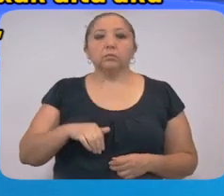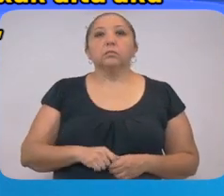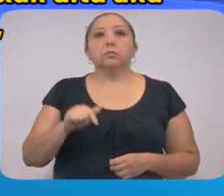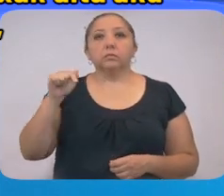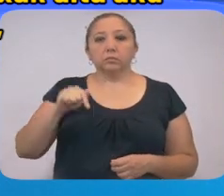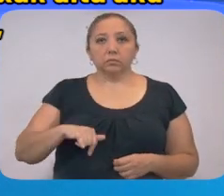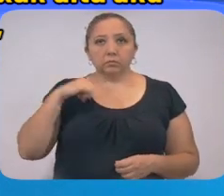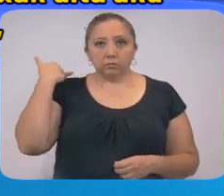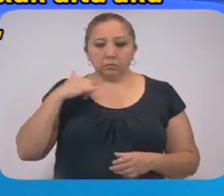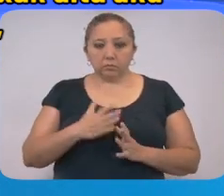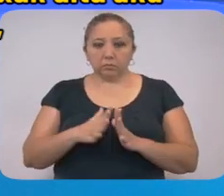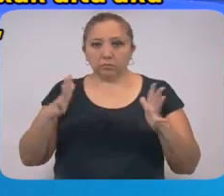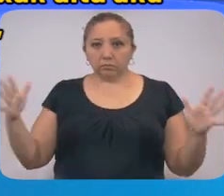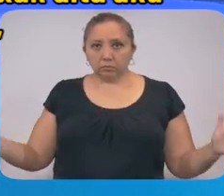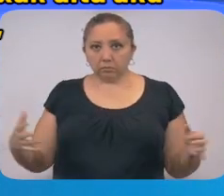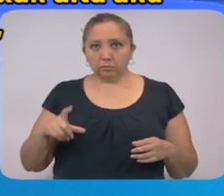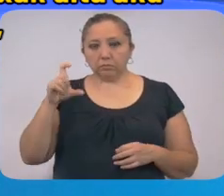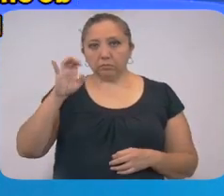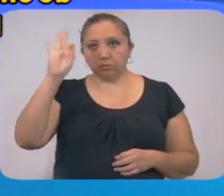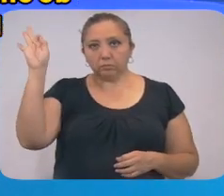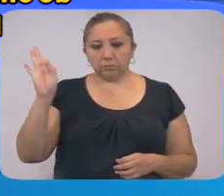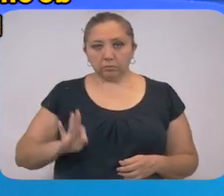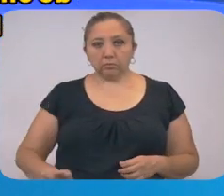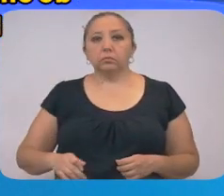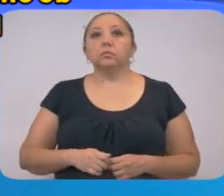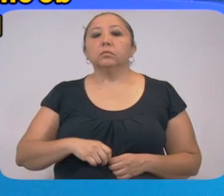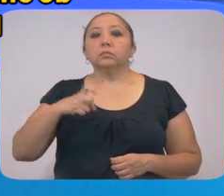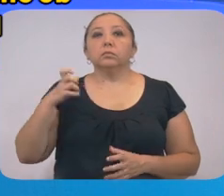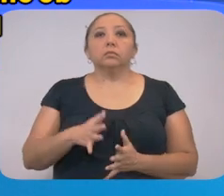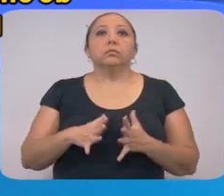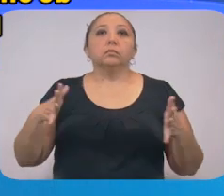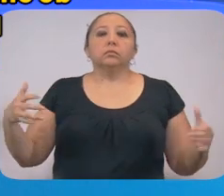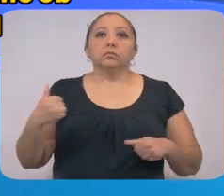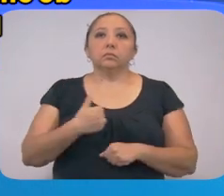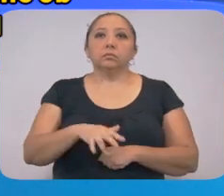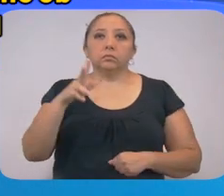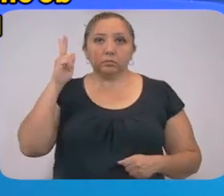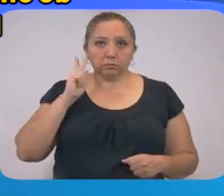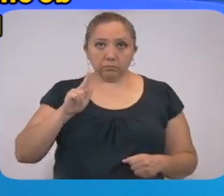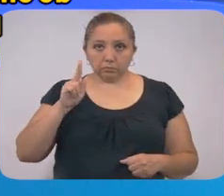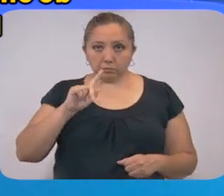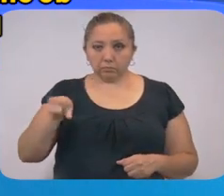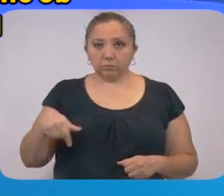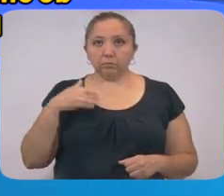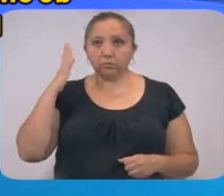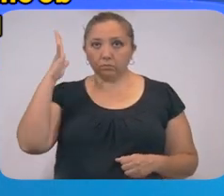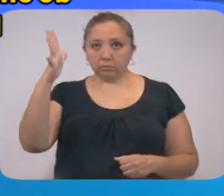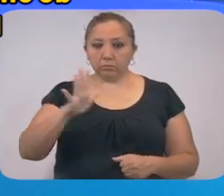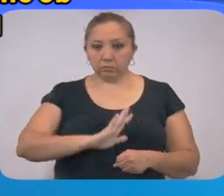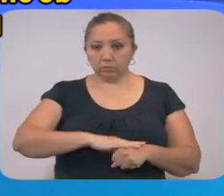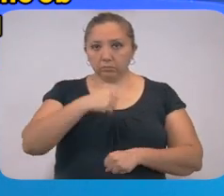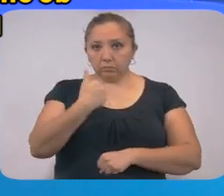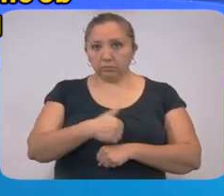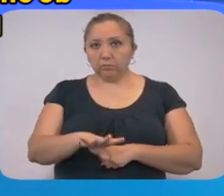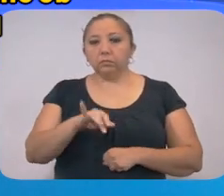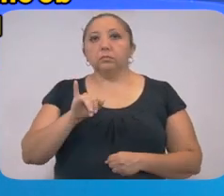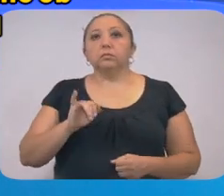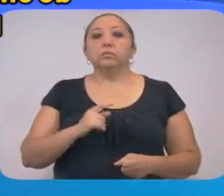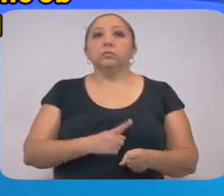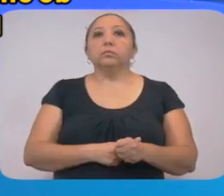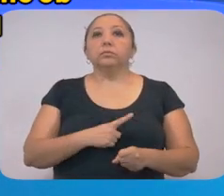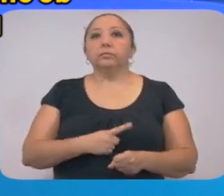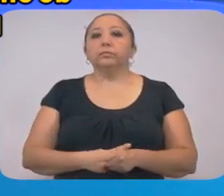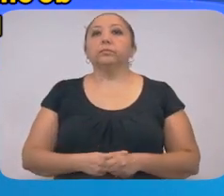hemos duplicado ese porcentaje hasta un 20%. Este aumento de número de pruebas implicará, por tanto, un mayor número de casos